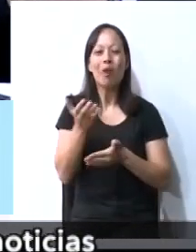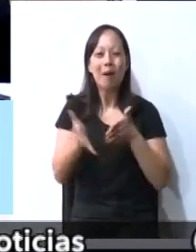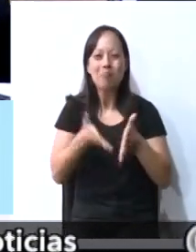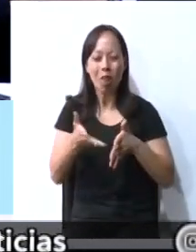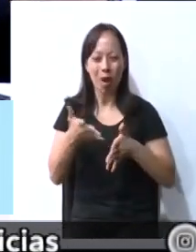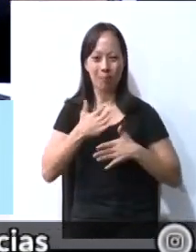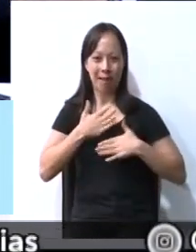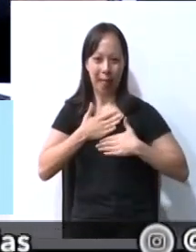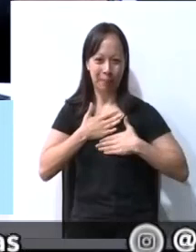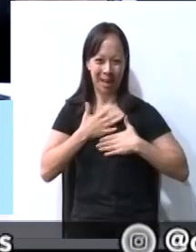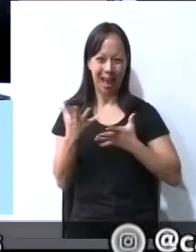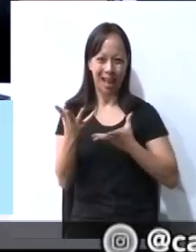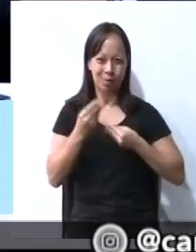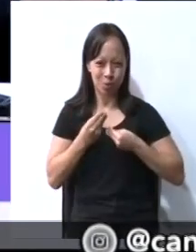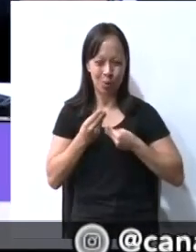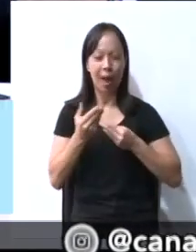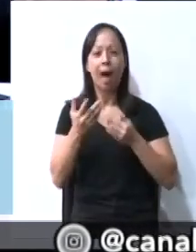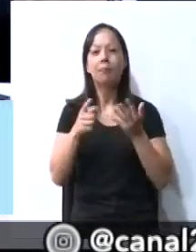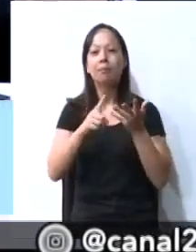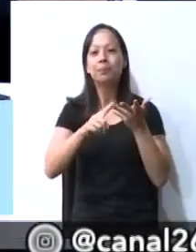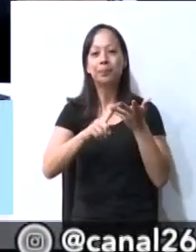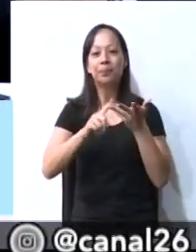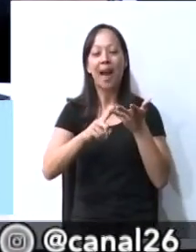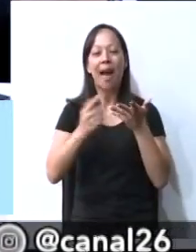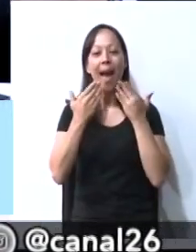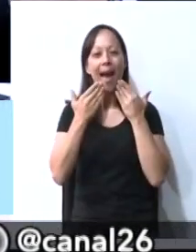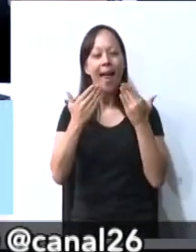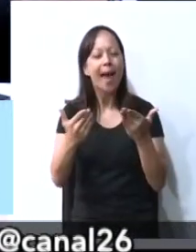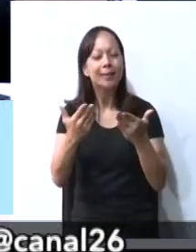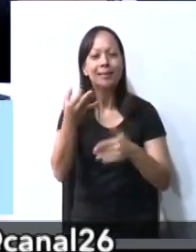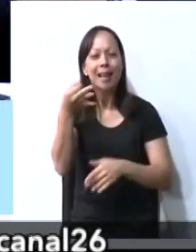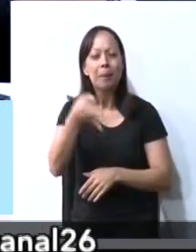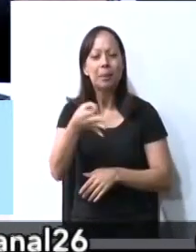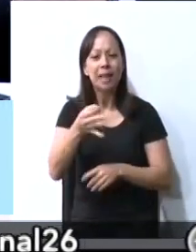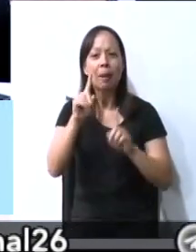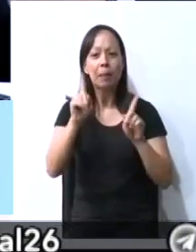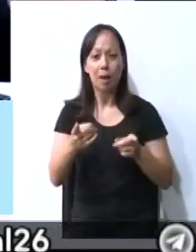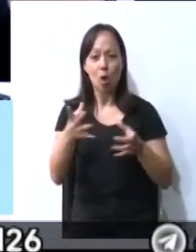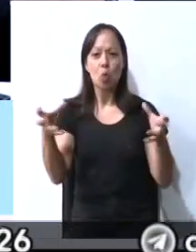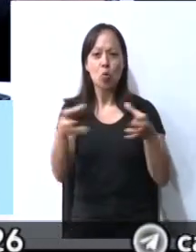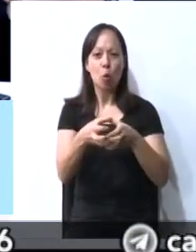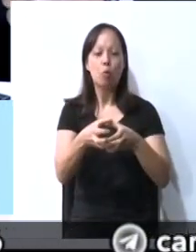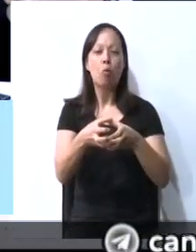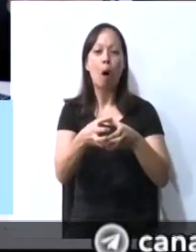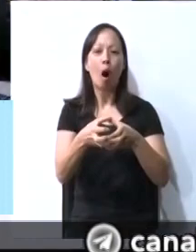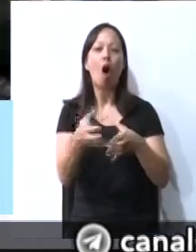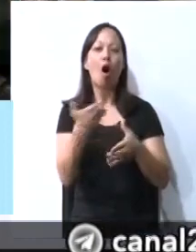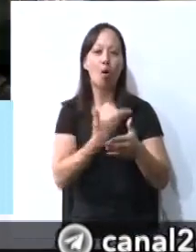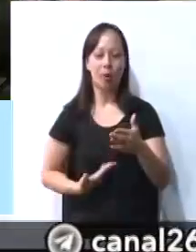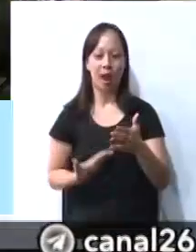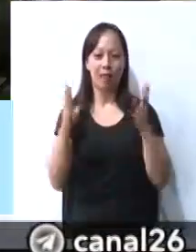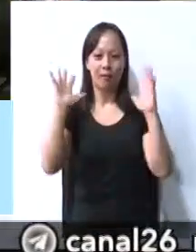Y también un gracias muy especial para todo el equipo de gobierno.